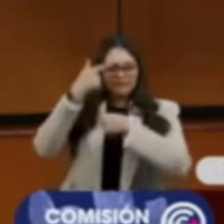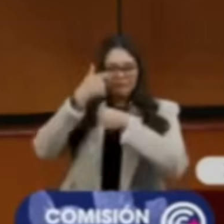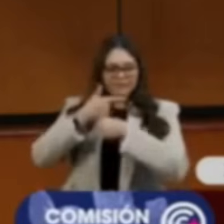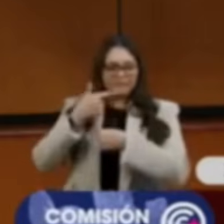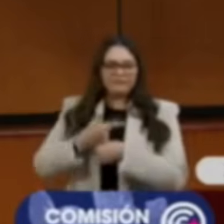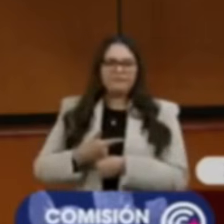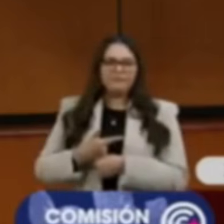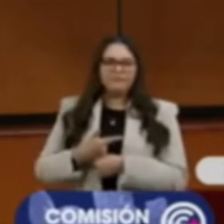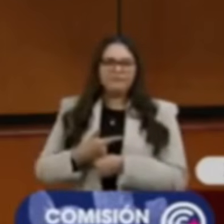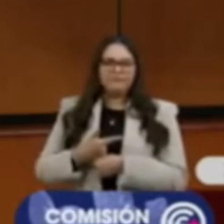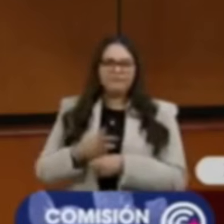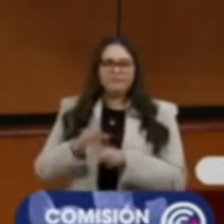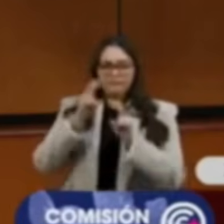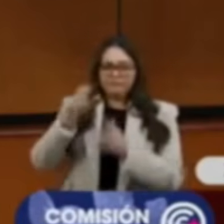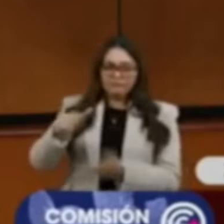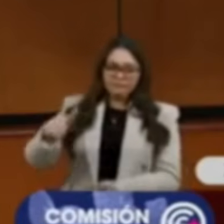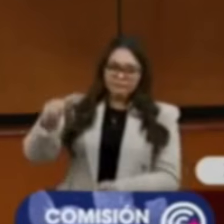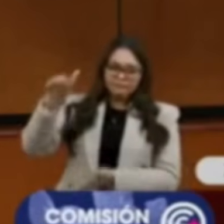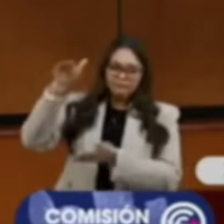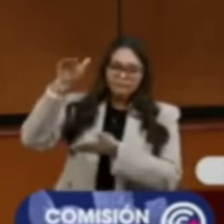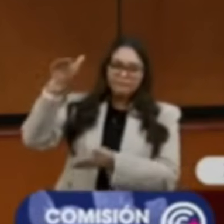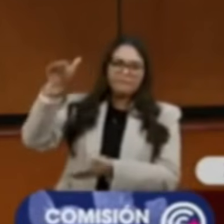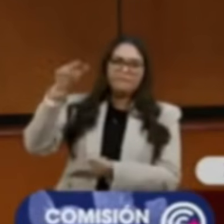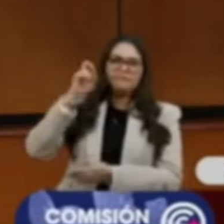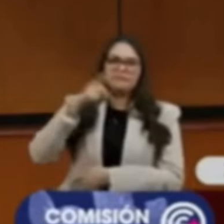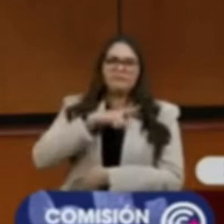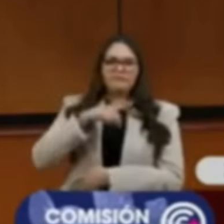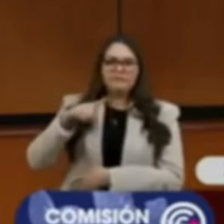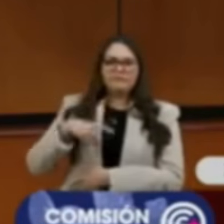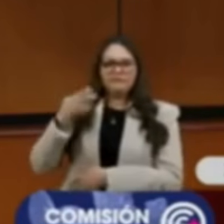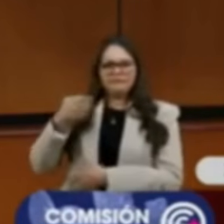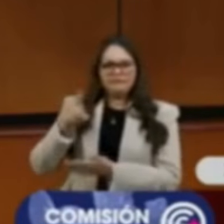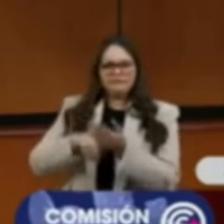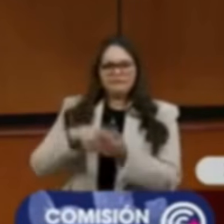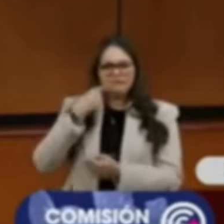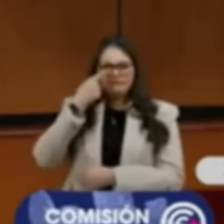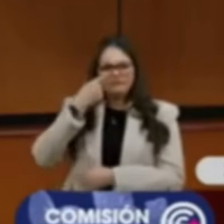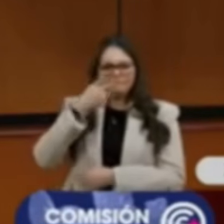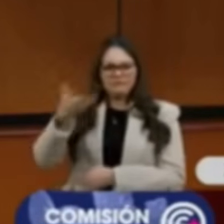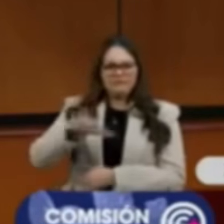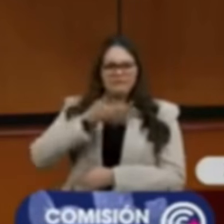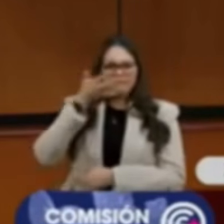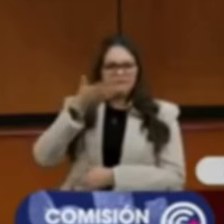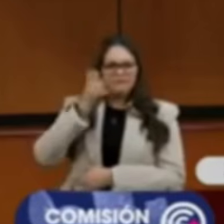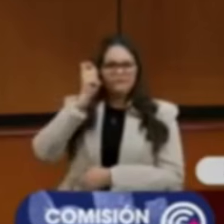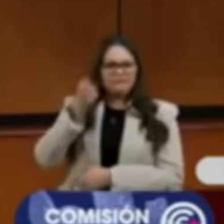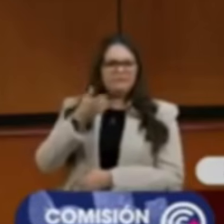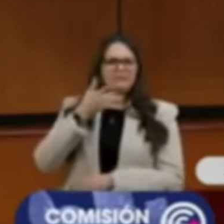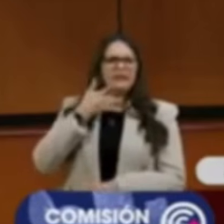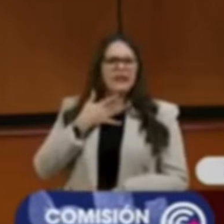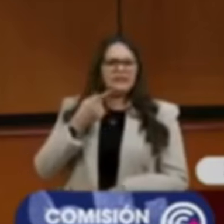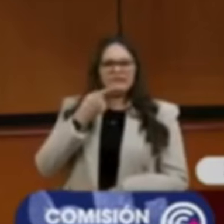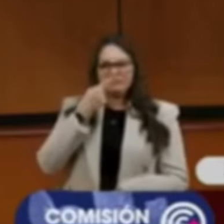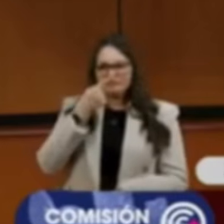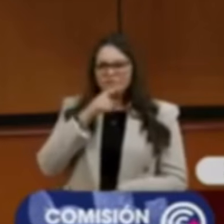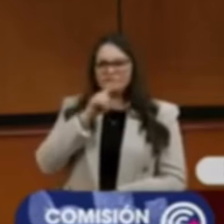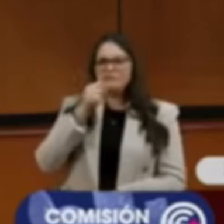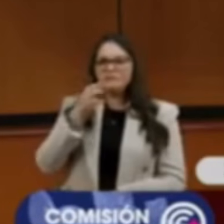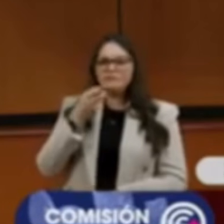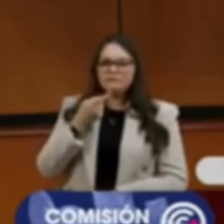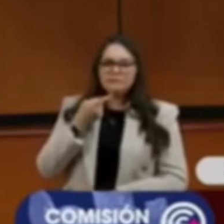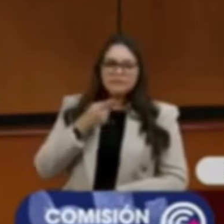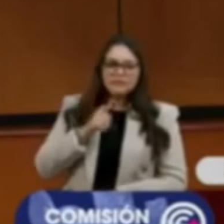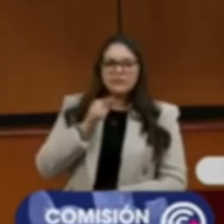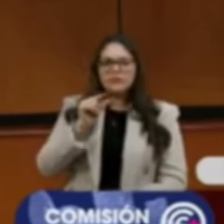un ferrotanque y a los alrededores que había olores a combustible. Y ya fue así que se hizo la